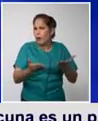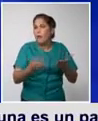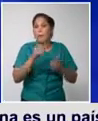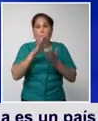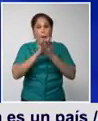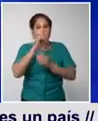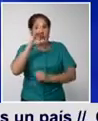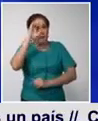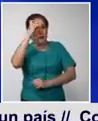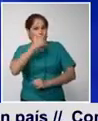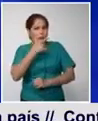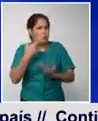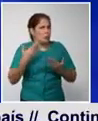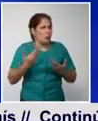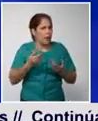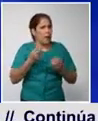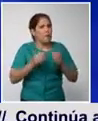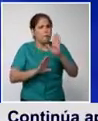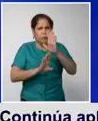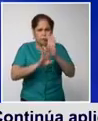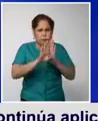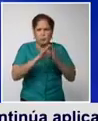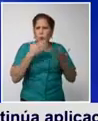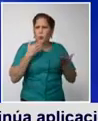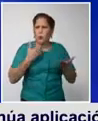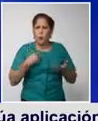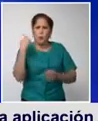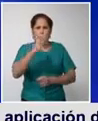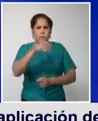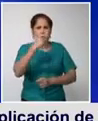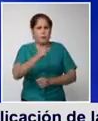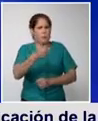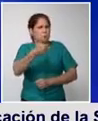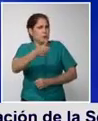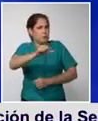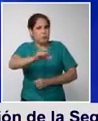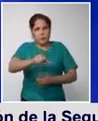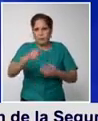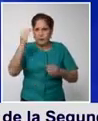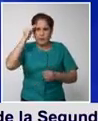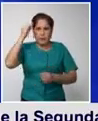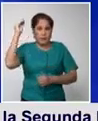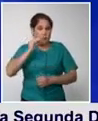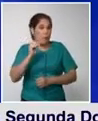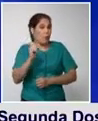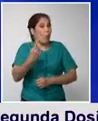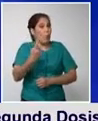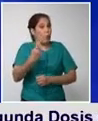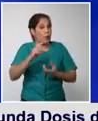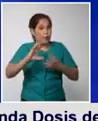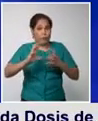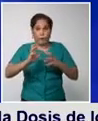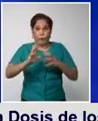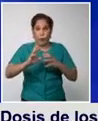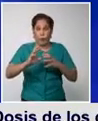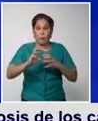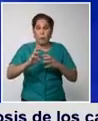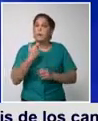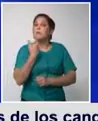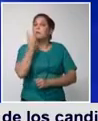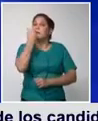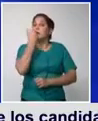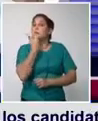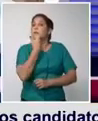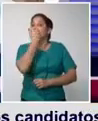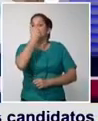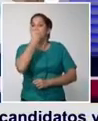¿Cuánto desarrollo? ¿Cuál es el progreso de este candidato vacunal que ya se sabe que es el único hoy por vía de administración